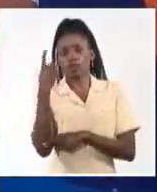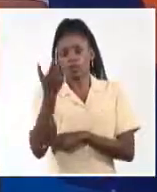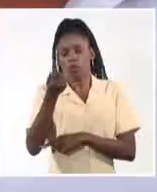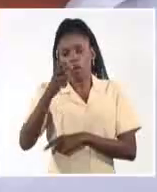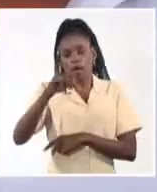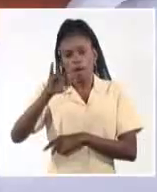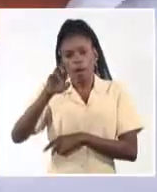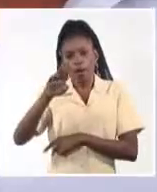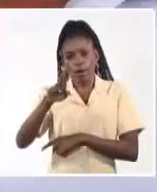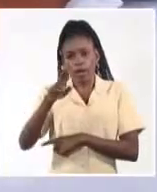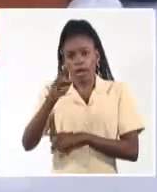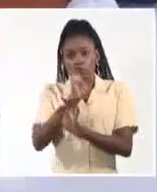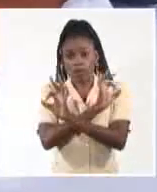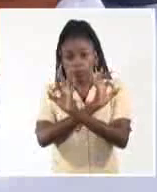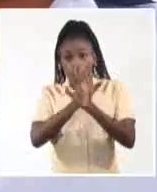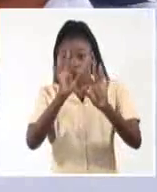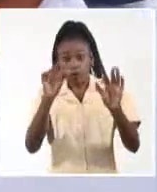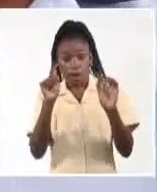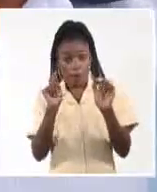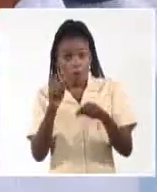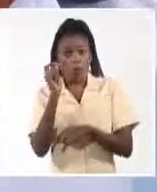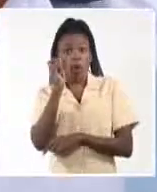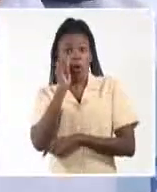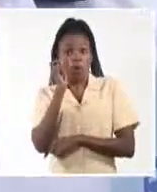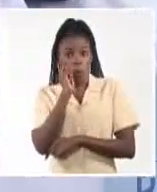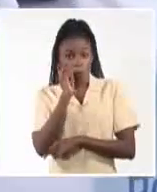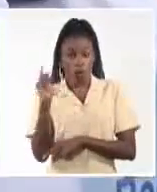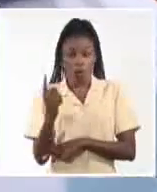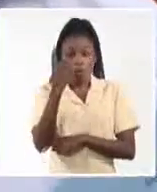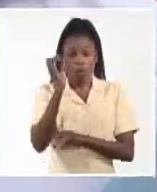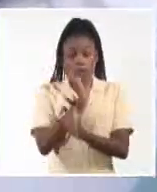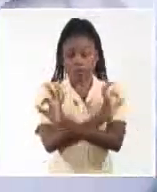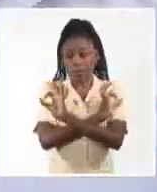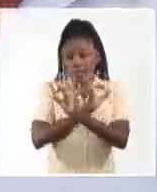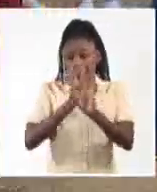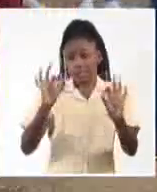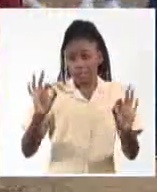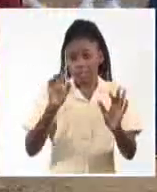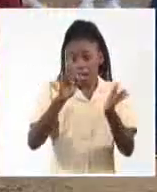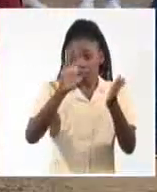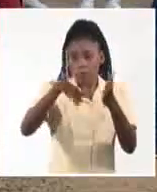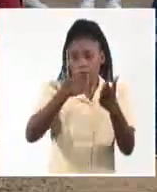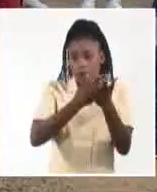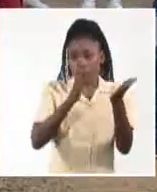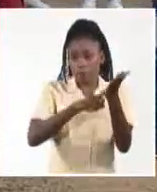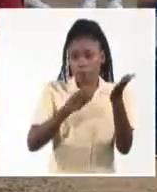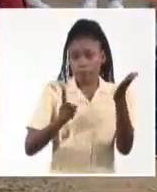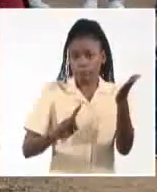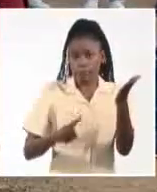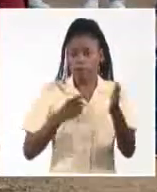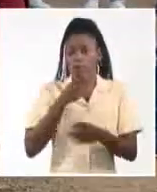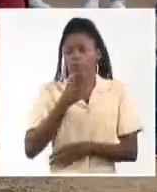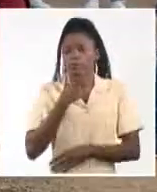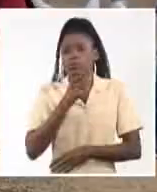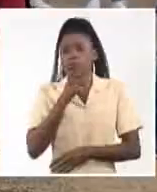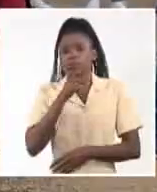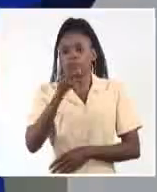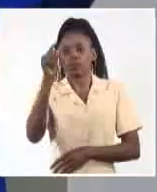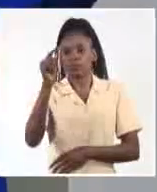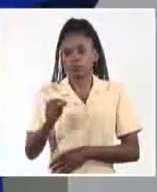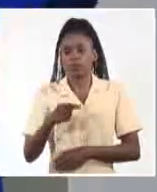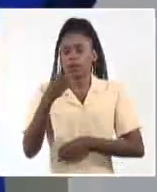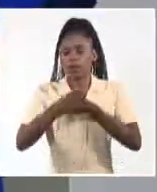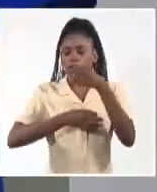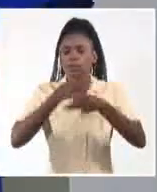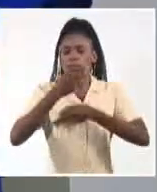al ingeniero Juan Carlos Peña Céspedes, uno de los especialistas de la termoeléctrica. En las palabras centrales, Raúl Peña